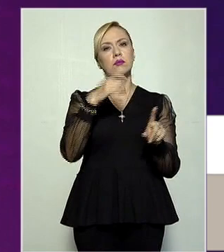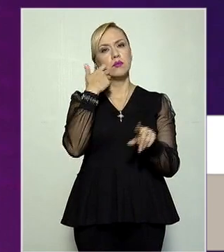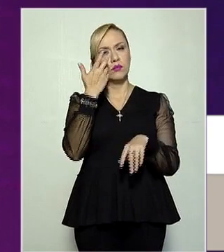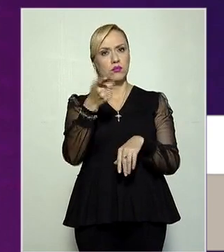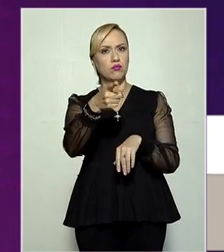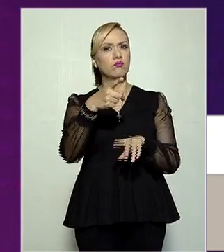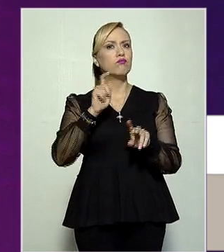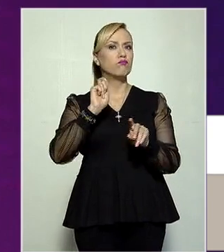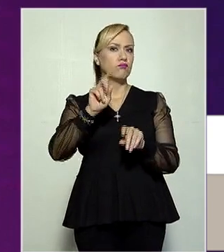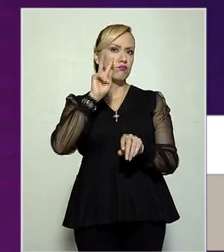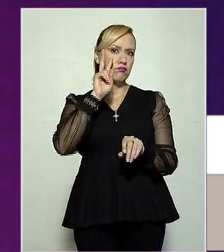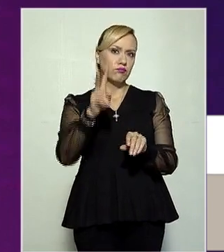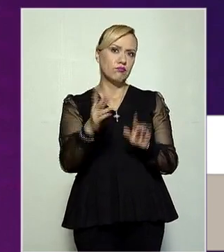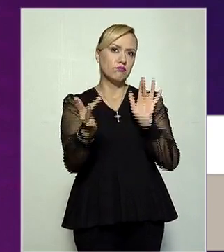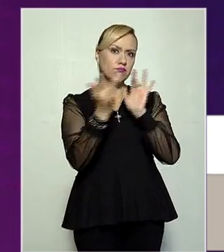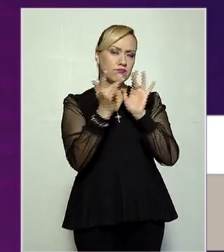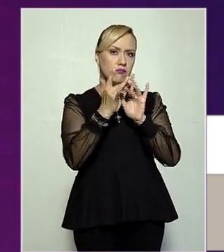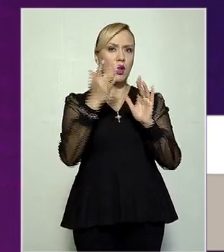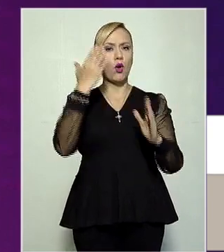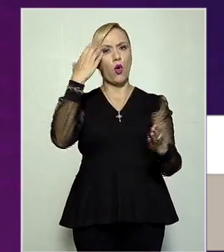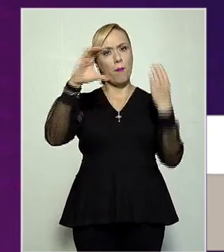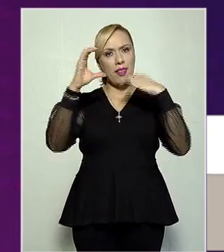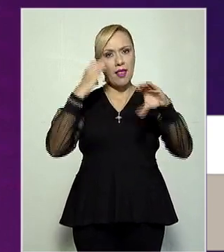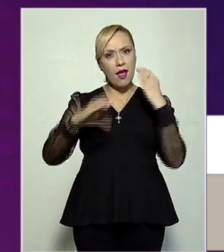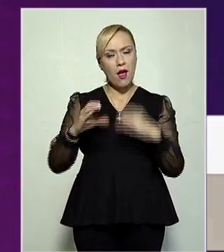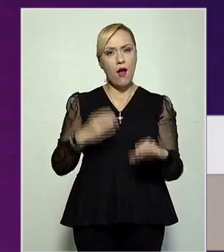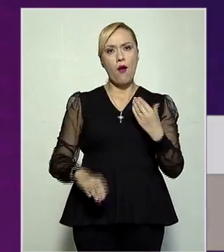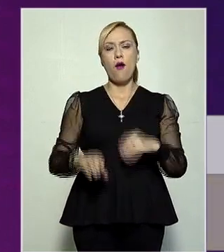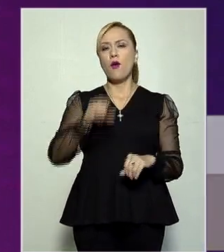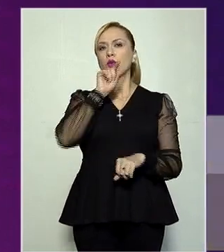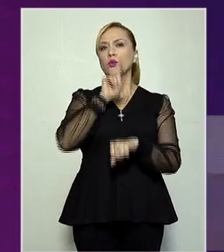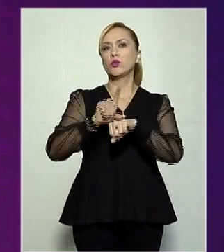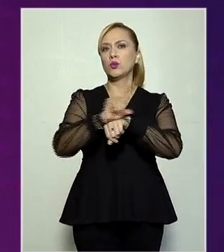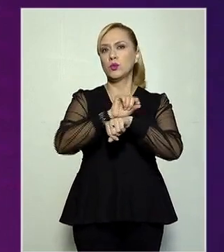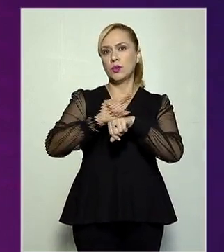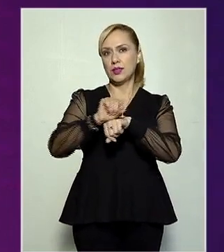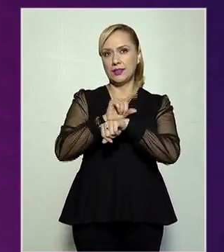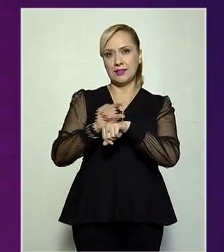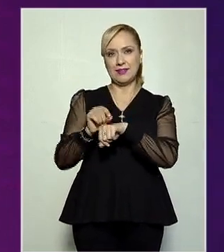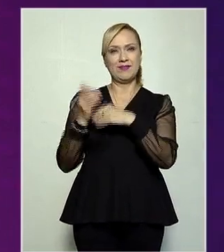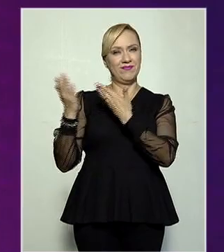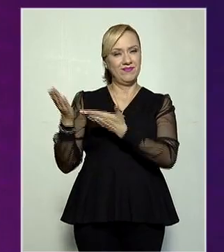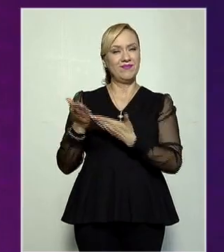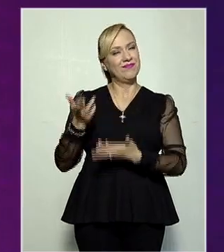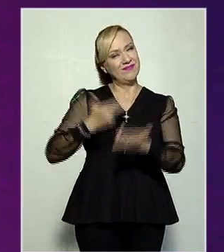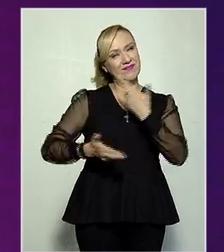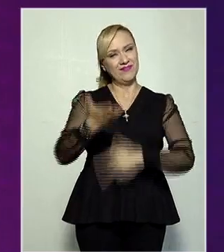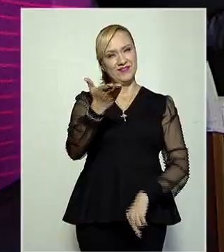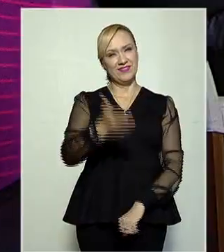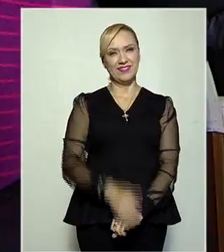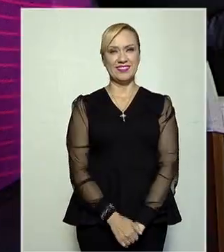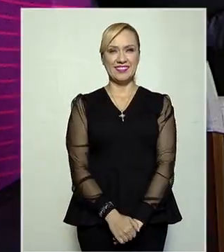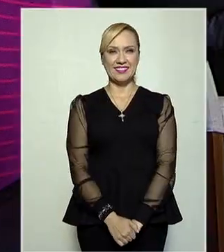Justicia TV y mándenos sus comentarios en mi cuenta de Twitter, @rniembro1. Ya volvemos.